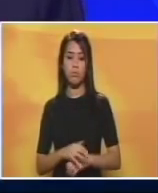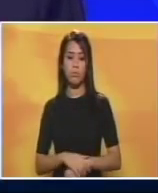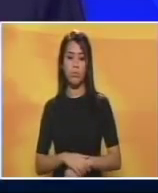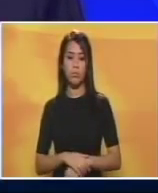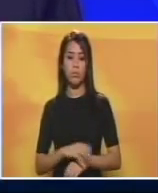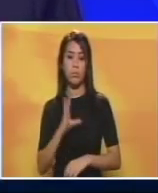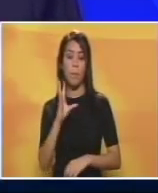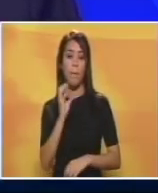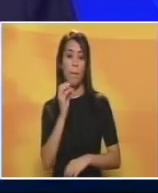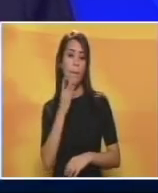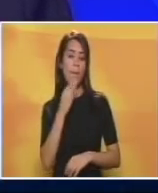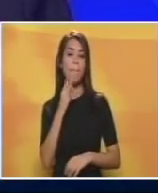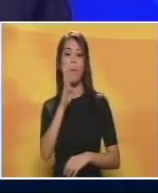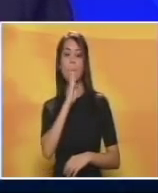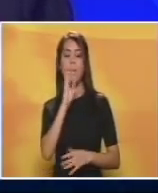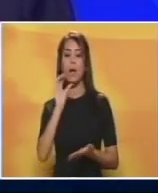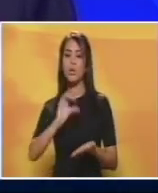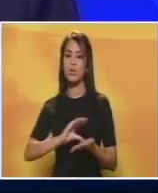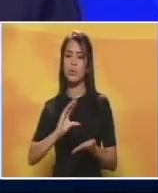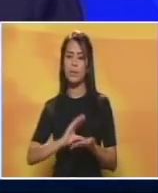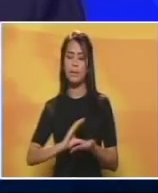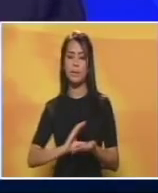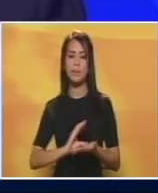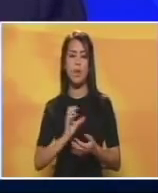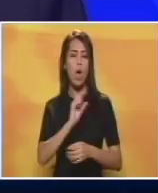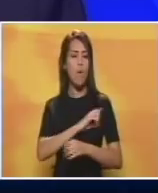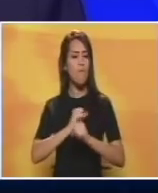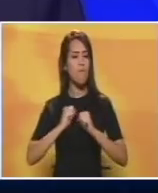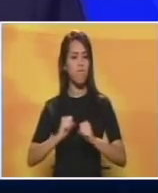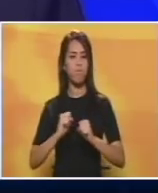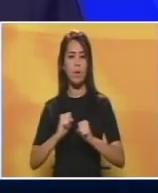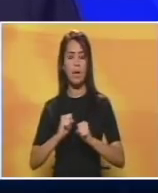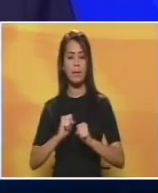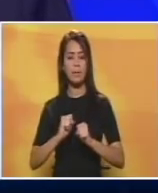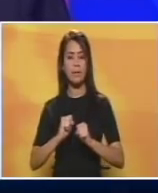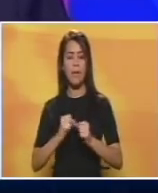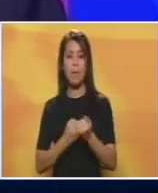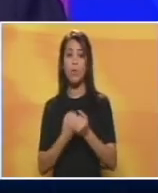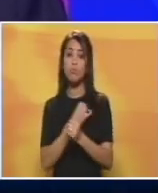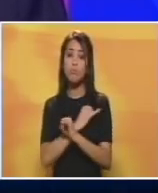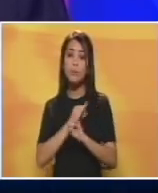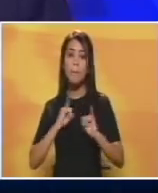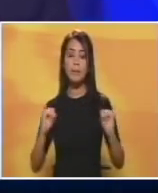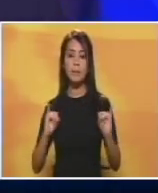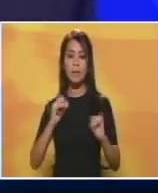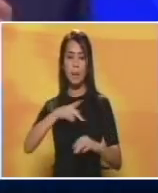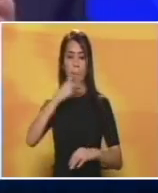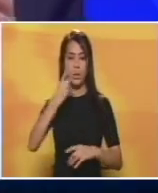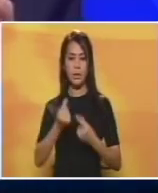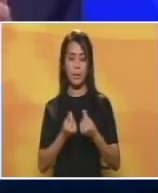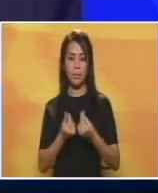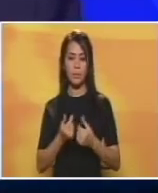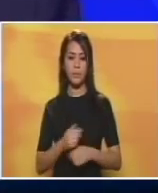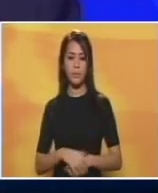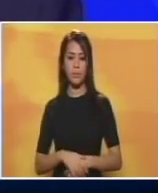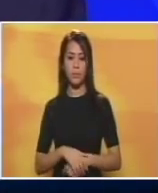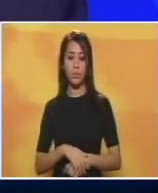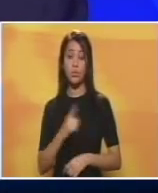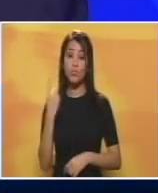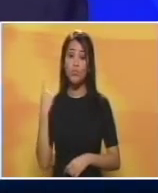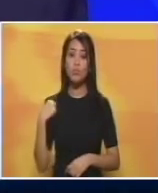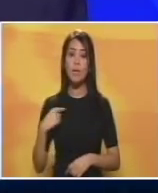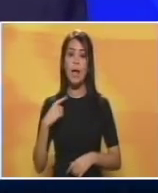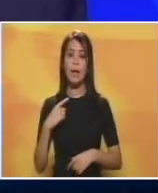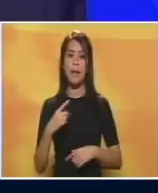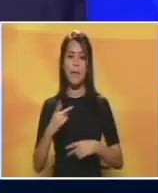un banco central muy fuerte que rija de manera autónoma la política monetaria. Tú tienes que desarrollar